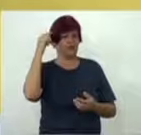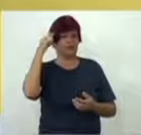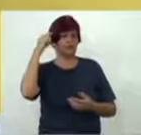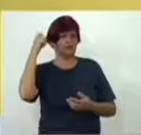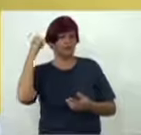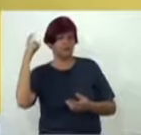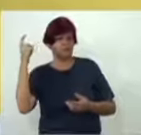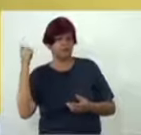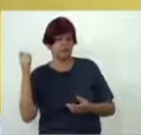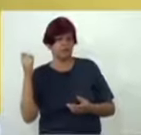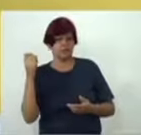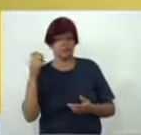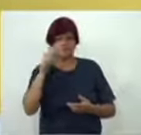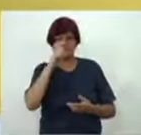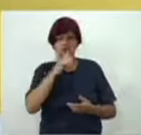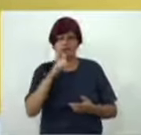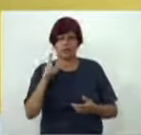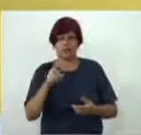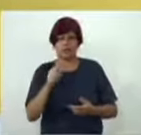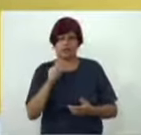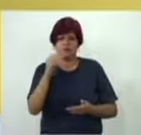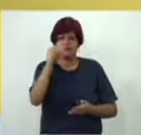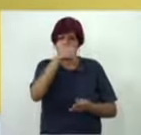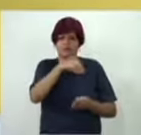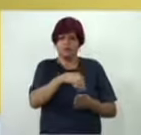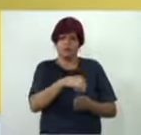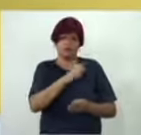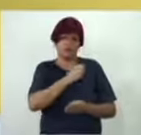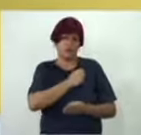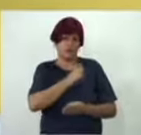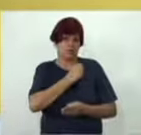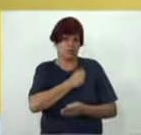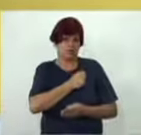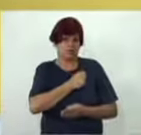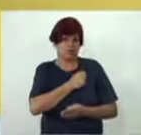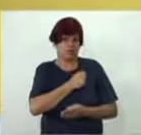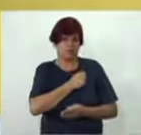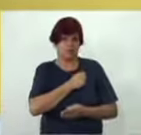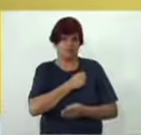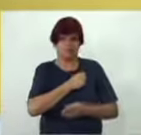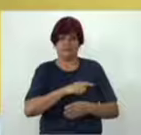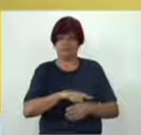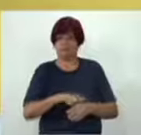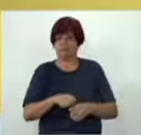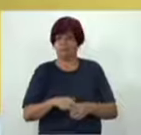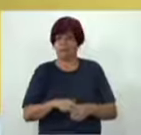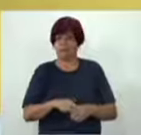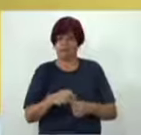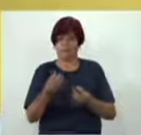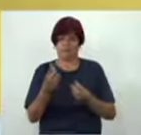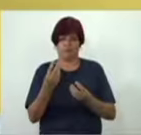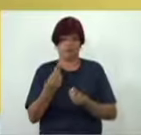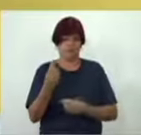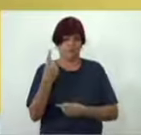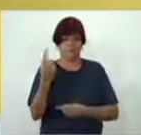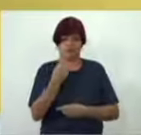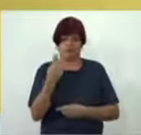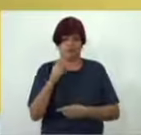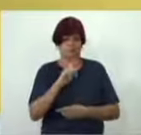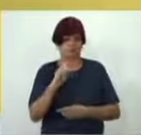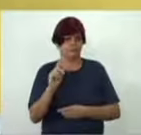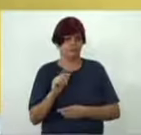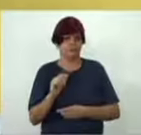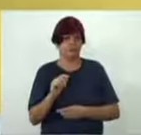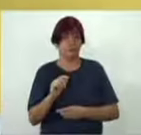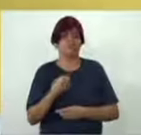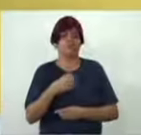imaginación que introduzca al niño en lo que queremos. Dinámica, pues no debe durar mucho tiempo solo con la situación pedagógica que le vamos a